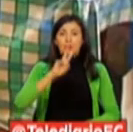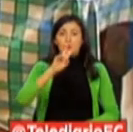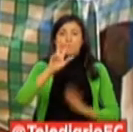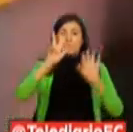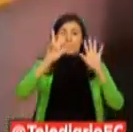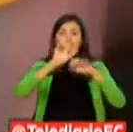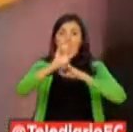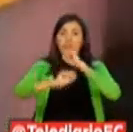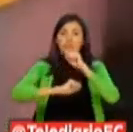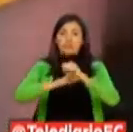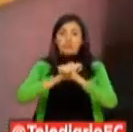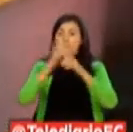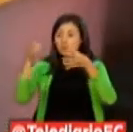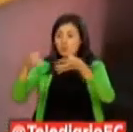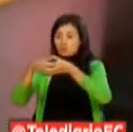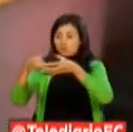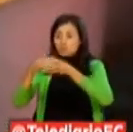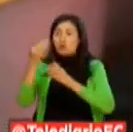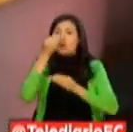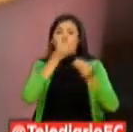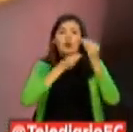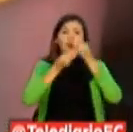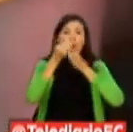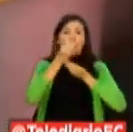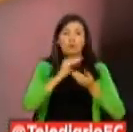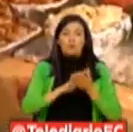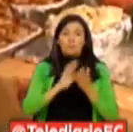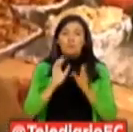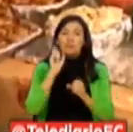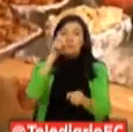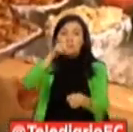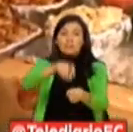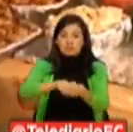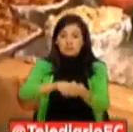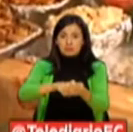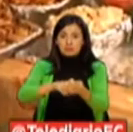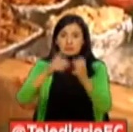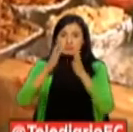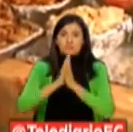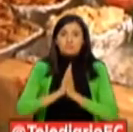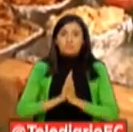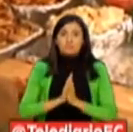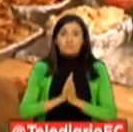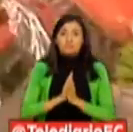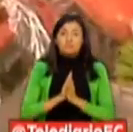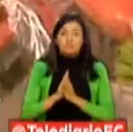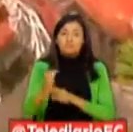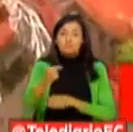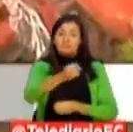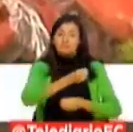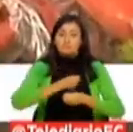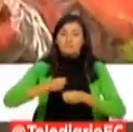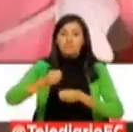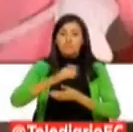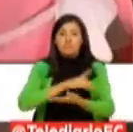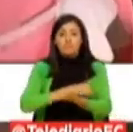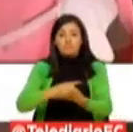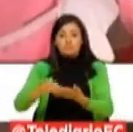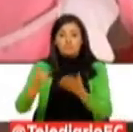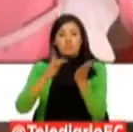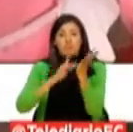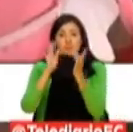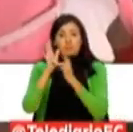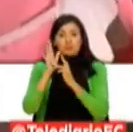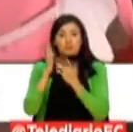la Asociación de Comidas Típicas del Ecuador se da cita para realizar la Fanesca, plato típico de Semana Santa. En